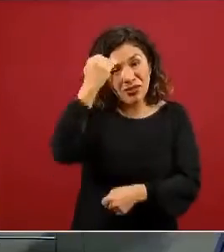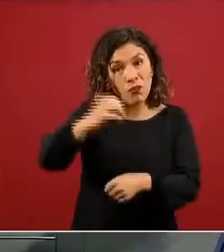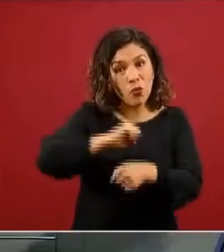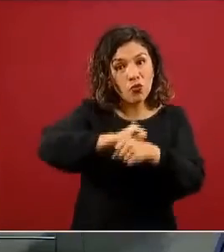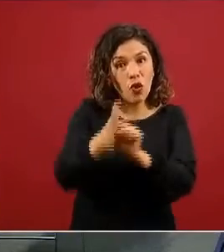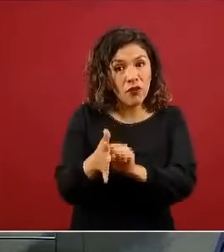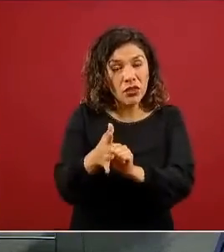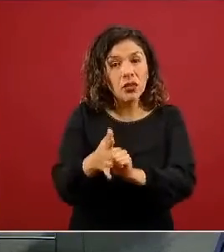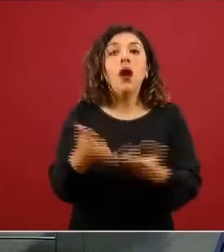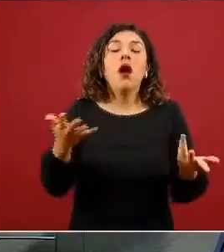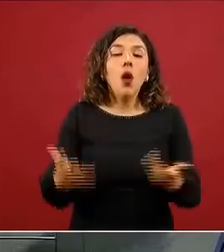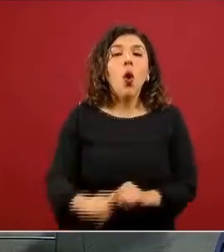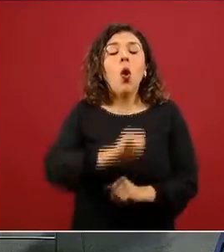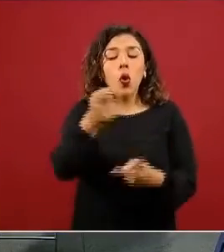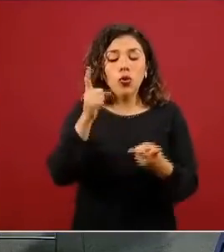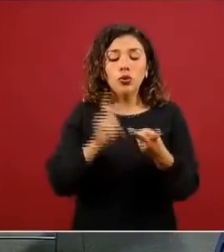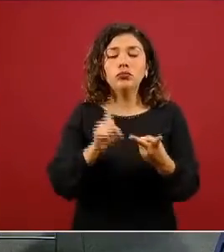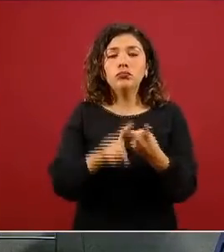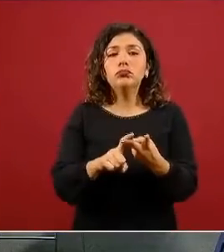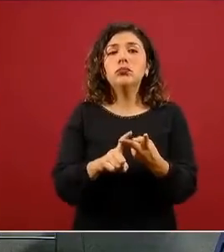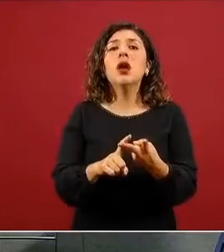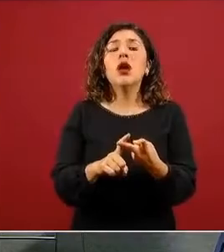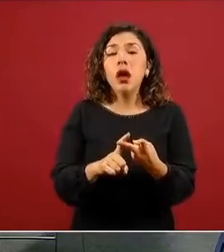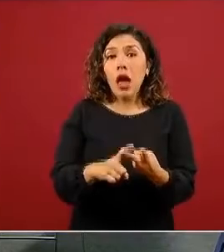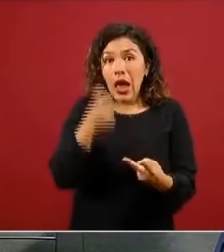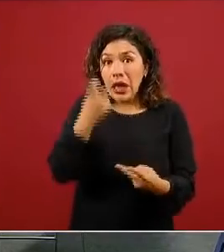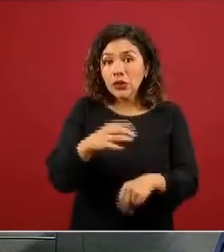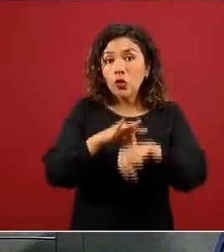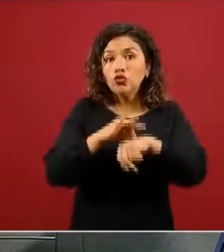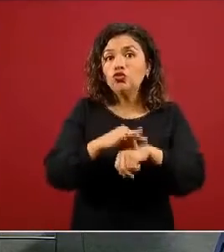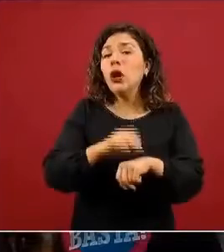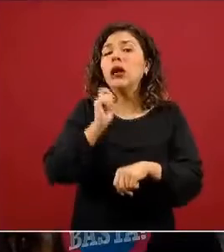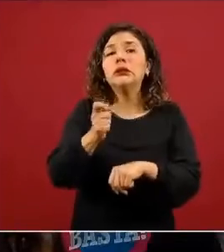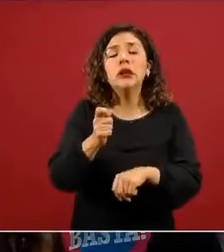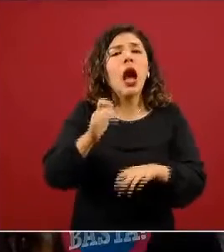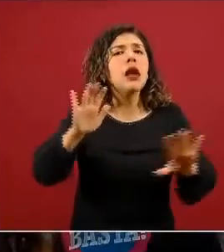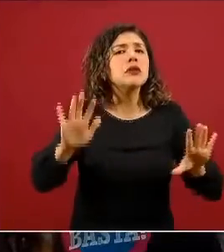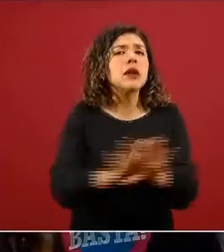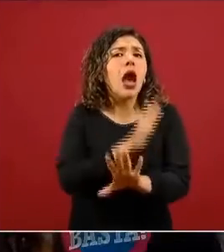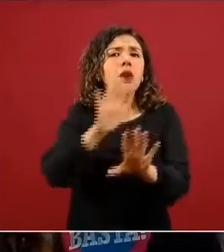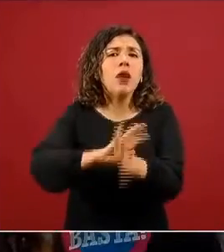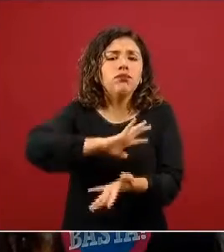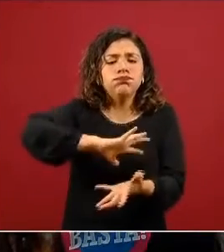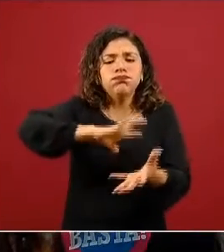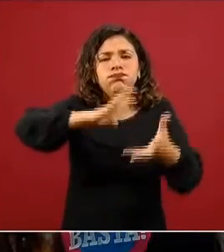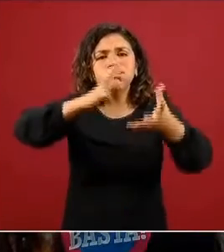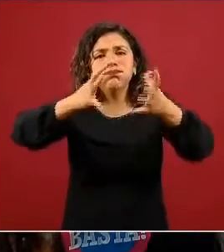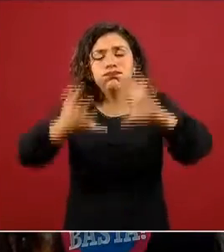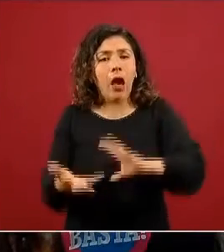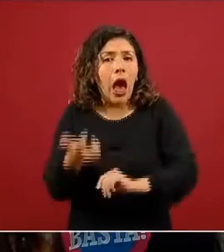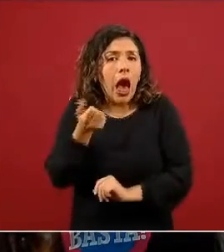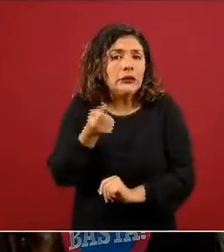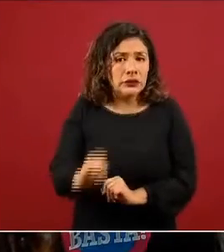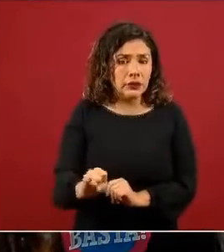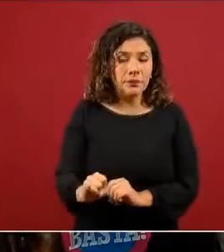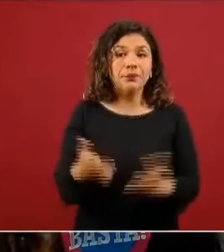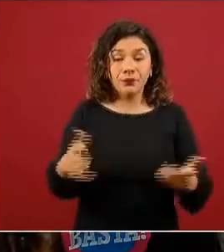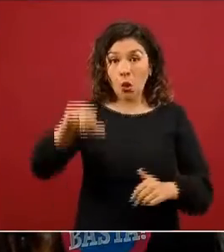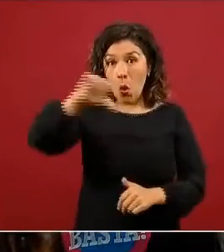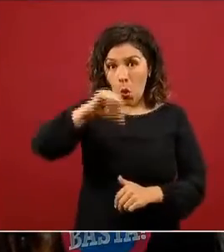COVID y por el otro, cómo esta es una realidad cambiante. Vamos a mostrar hoy